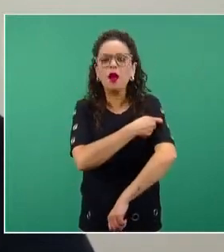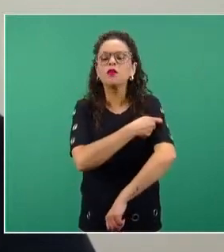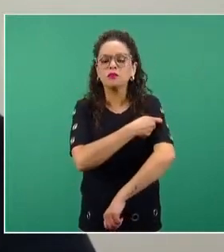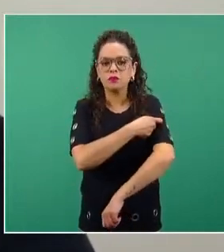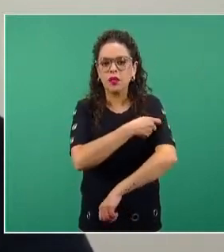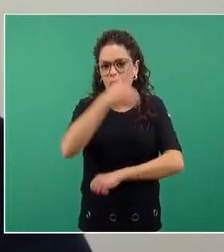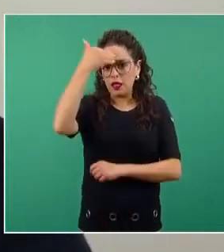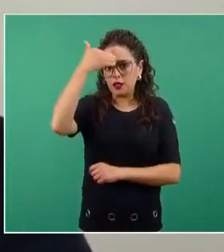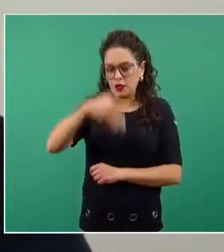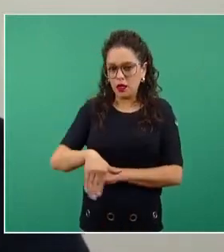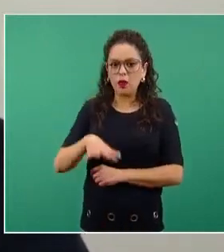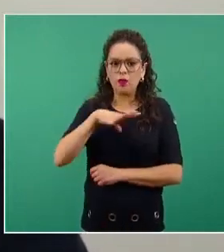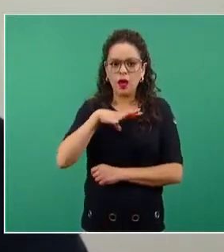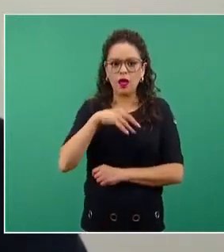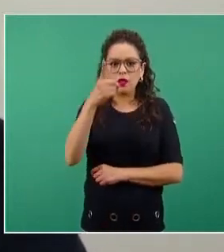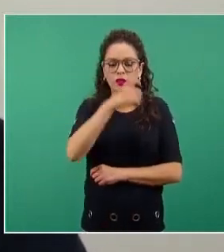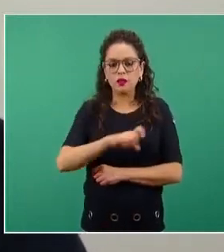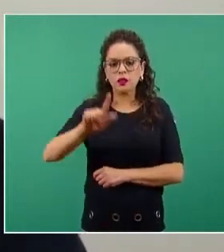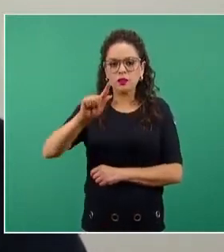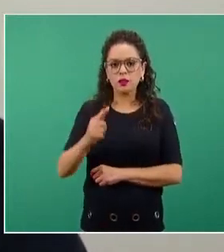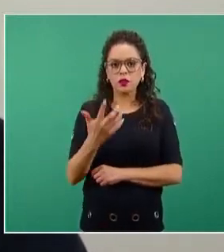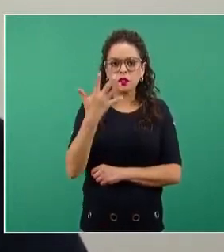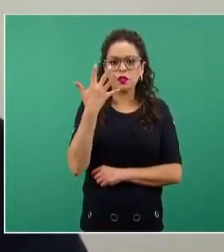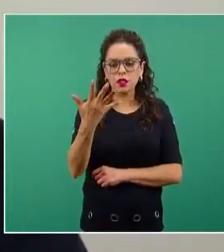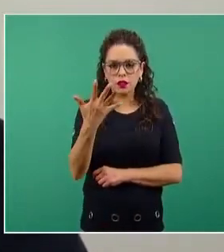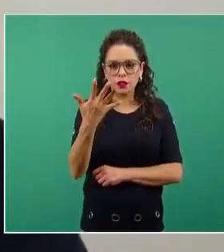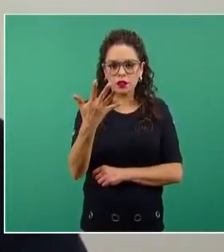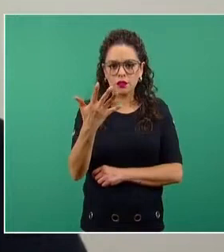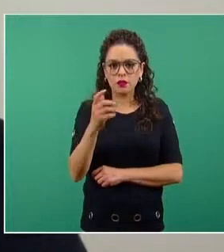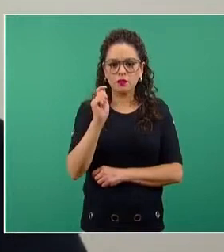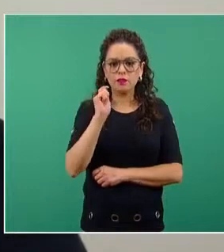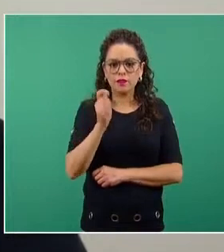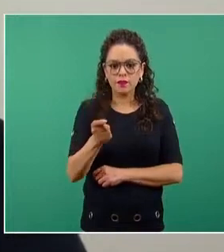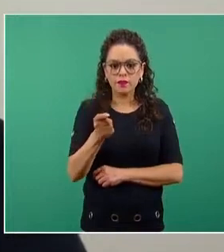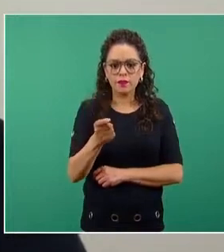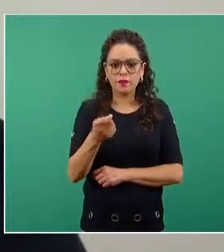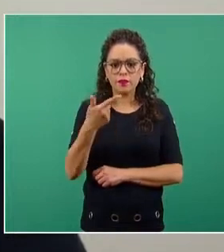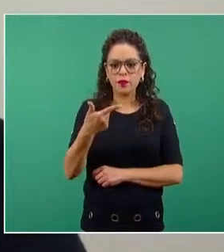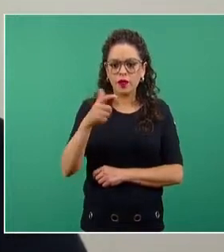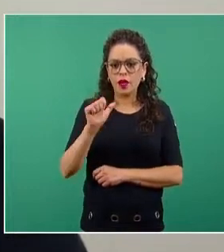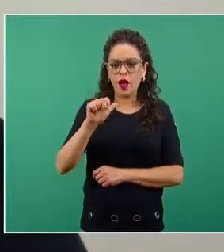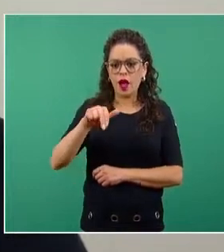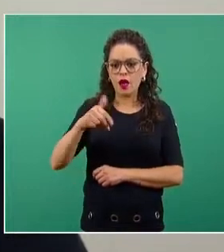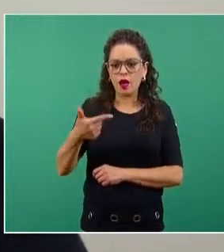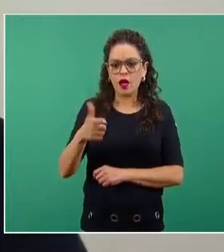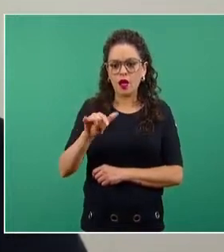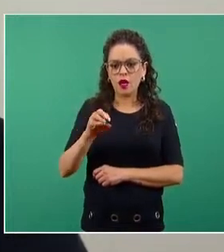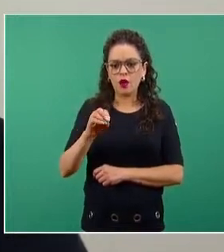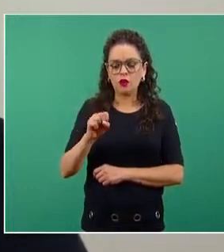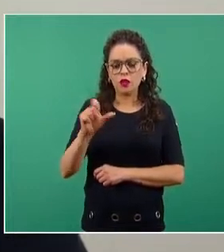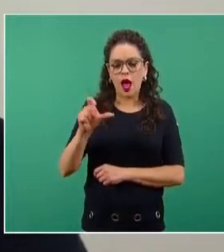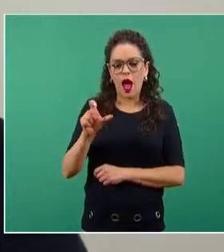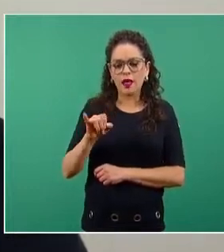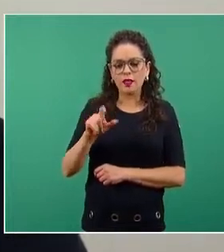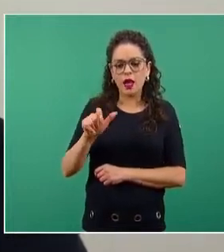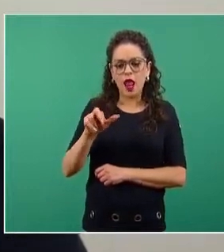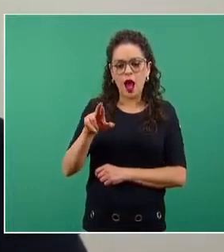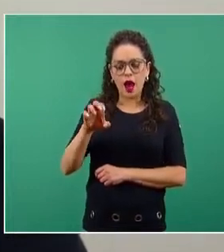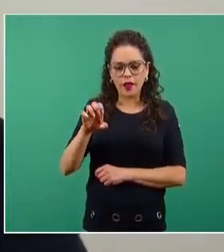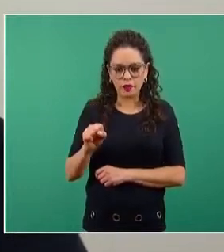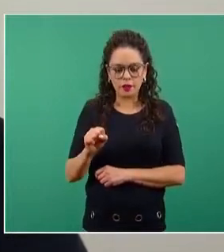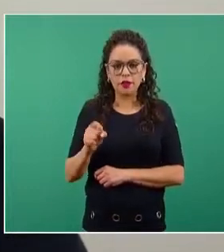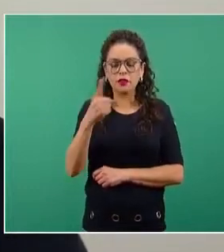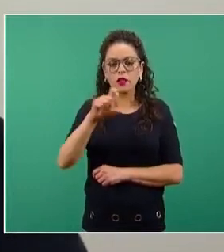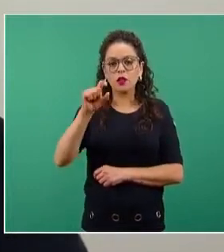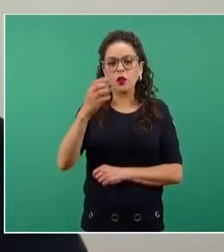identificado 175 reportes de glándulas o ganglios, axilares, 129